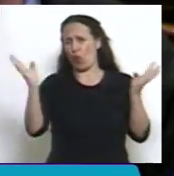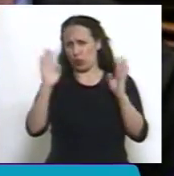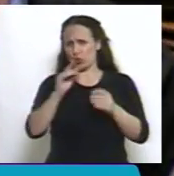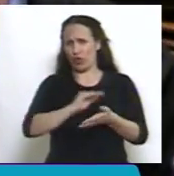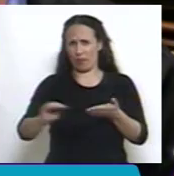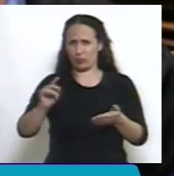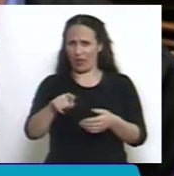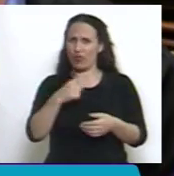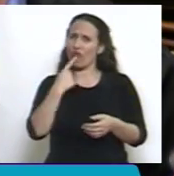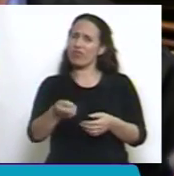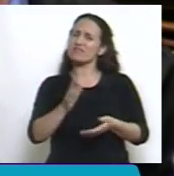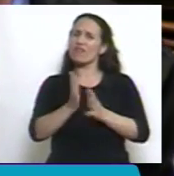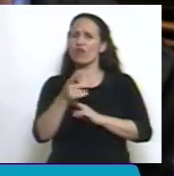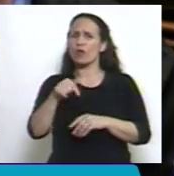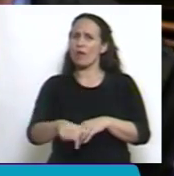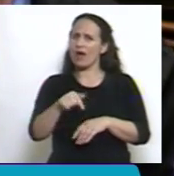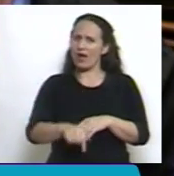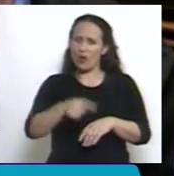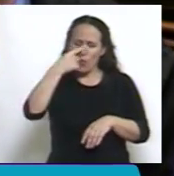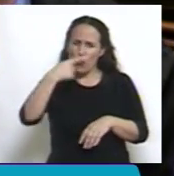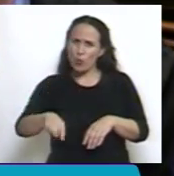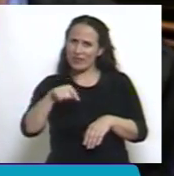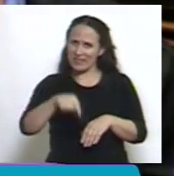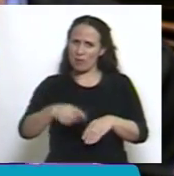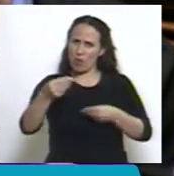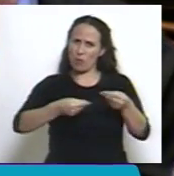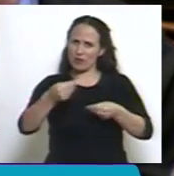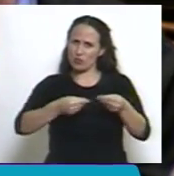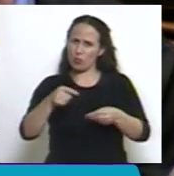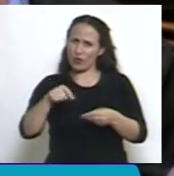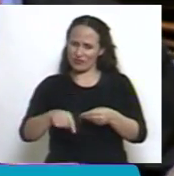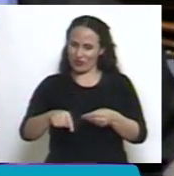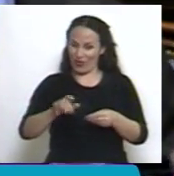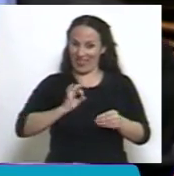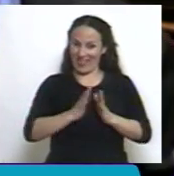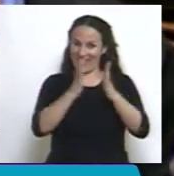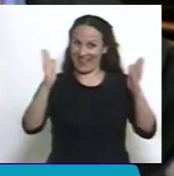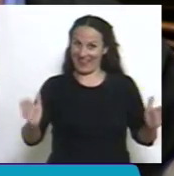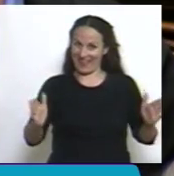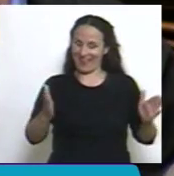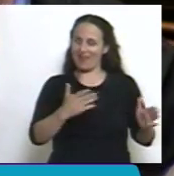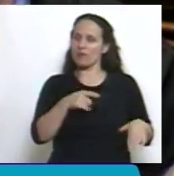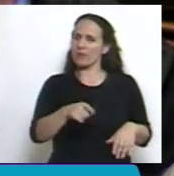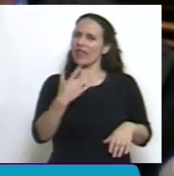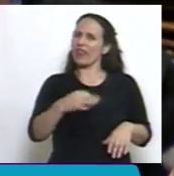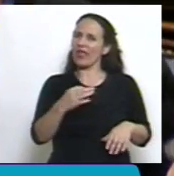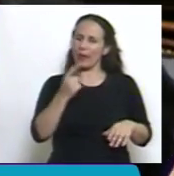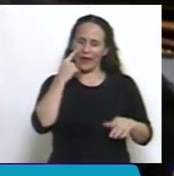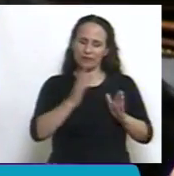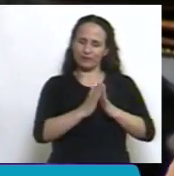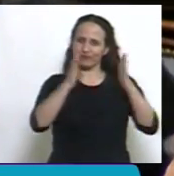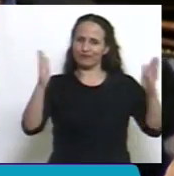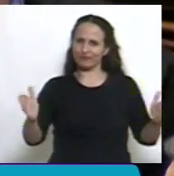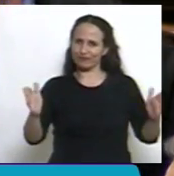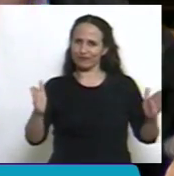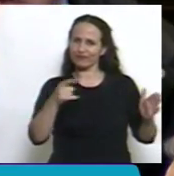ciclo, merece hacerse un análisis, yo diría, global. Vale la pena